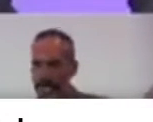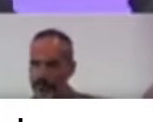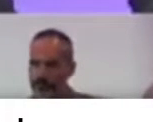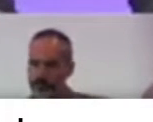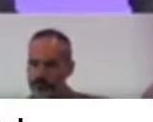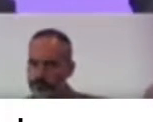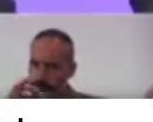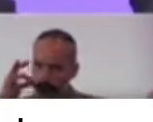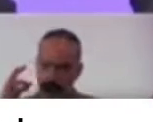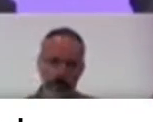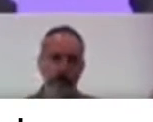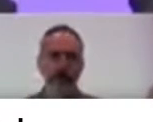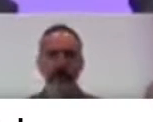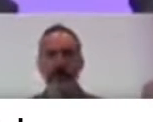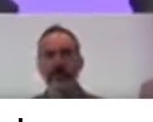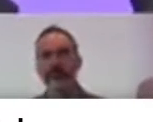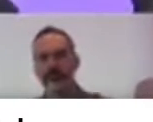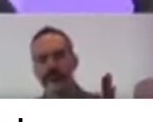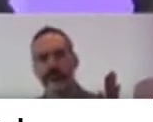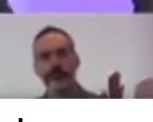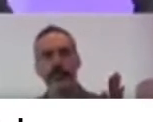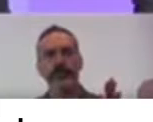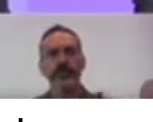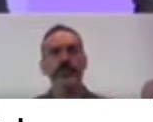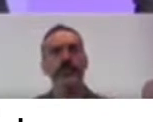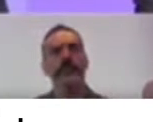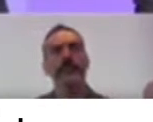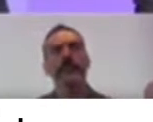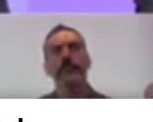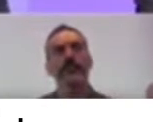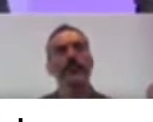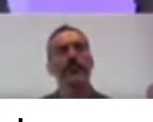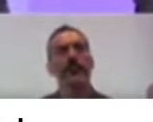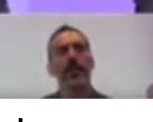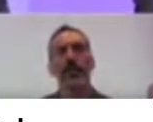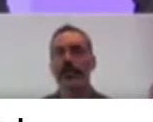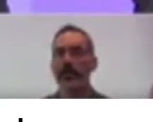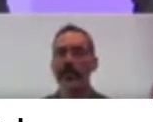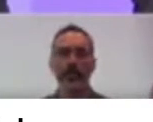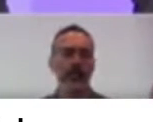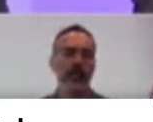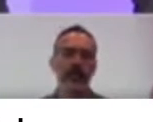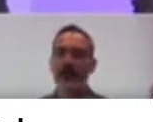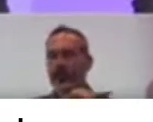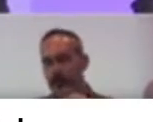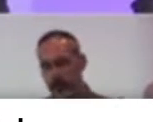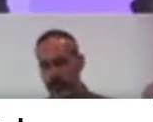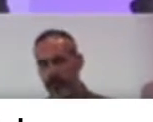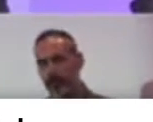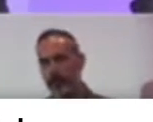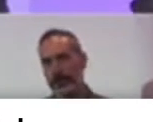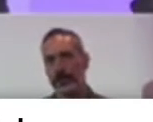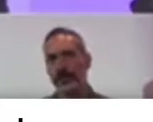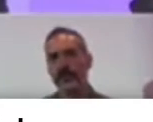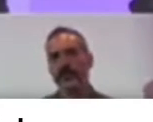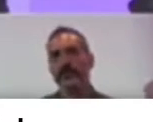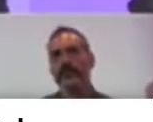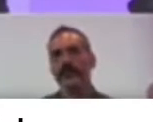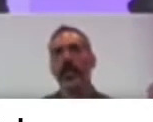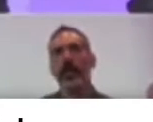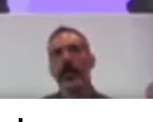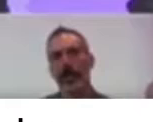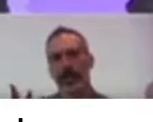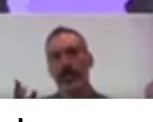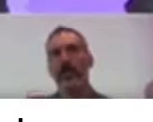que cumple lo que promete. Estos logros, también hay que decirlo, son gracias